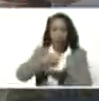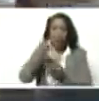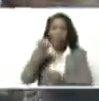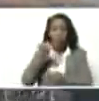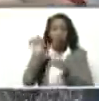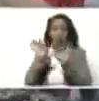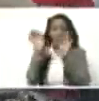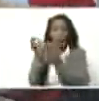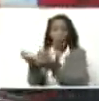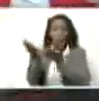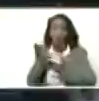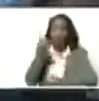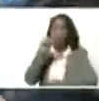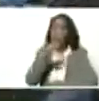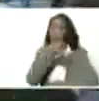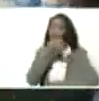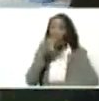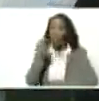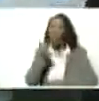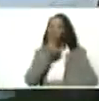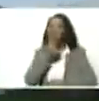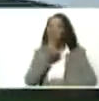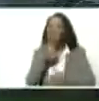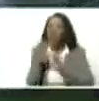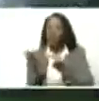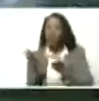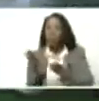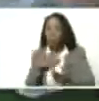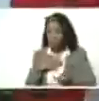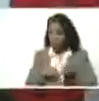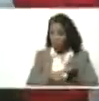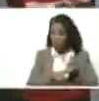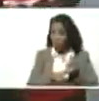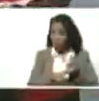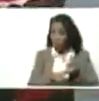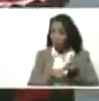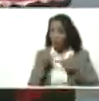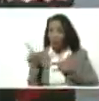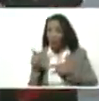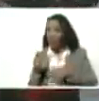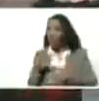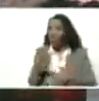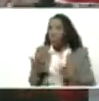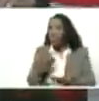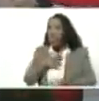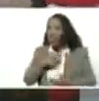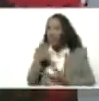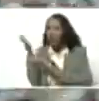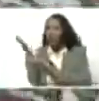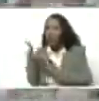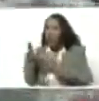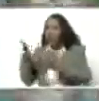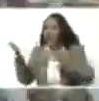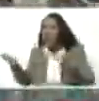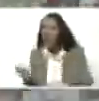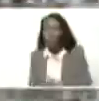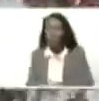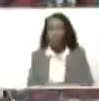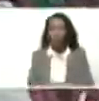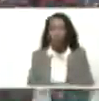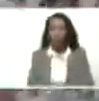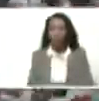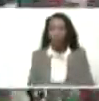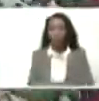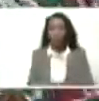también. Correcto, ¿para quién? Para Silvia. ¿Qué es esto? ¿Qué es esto? ¿Qué es esto?